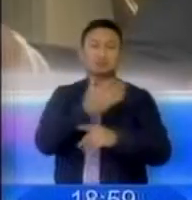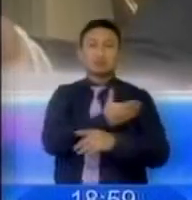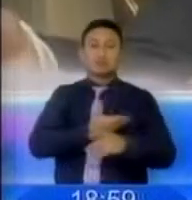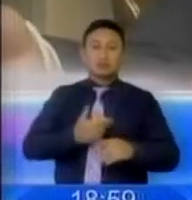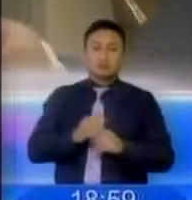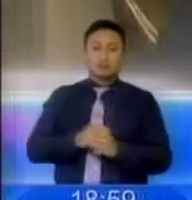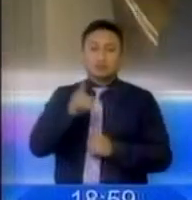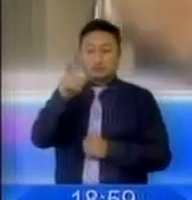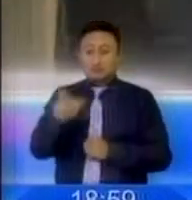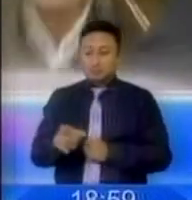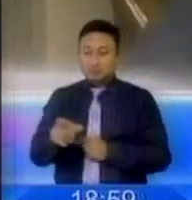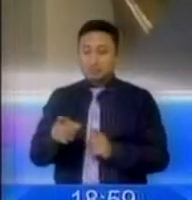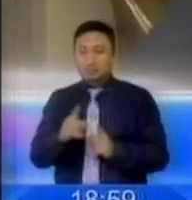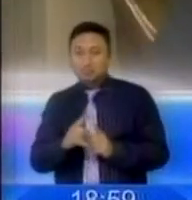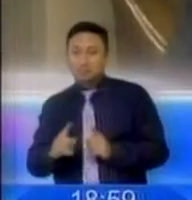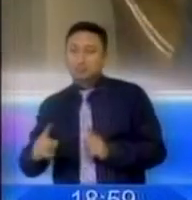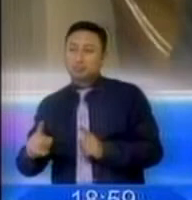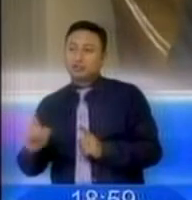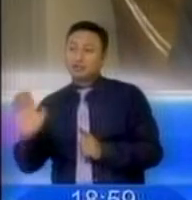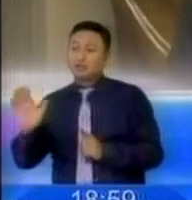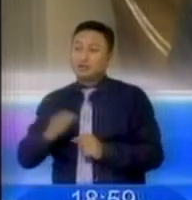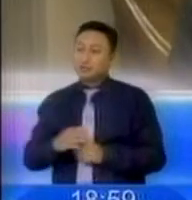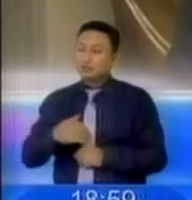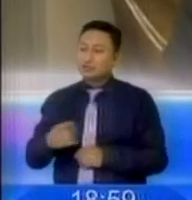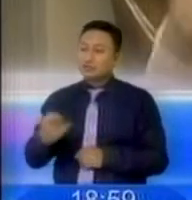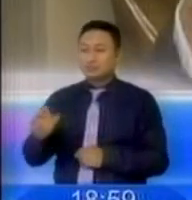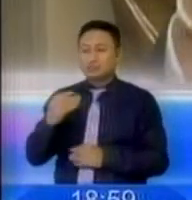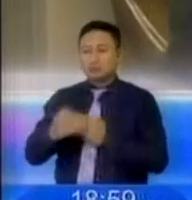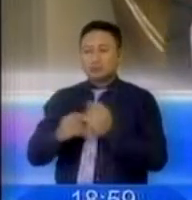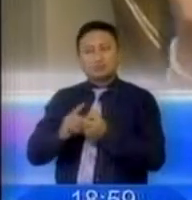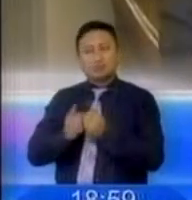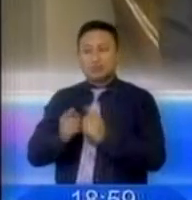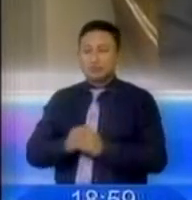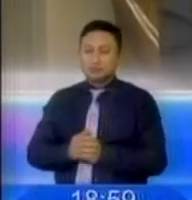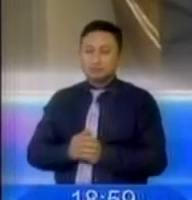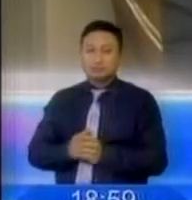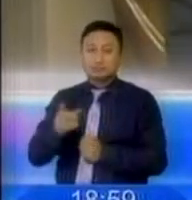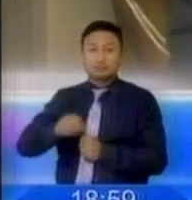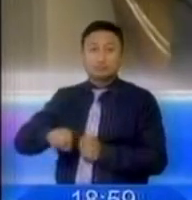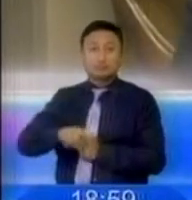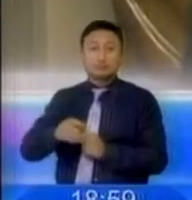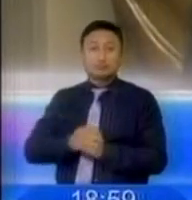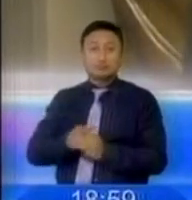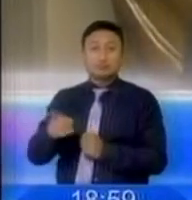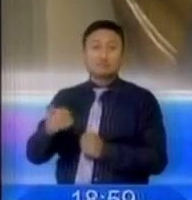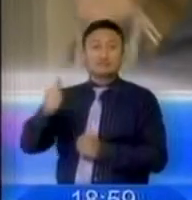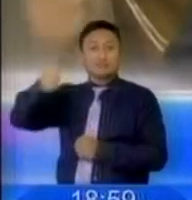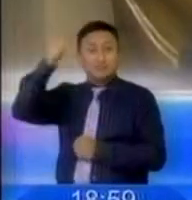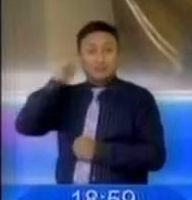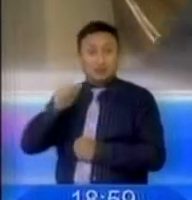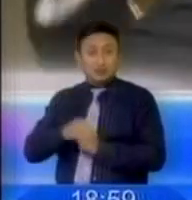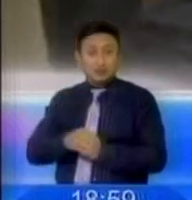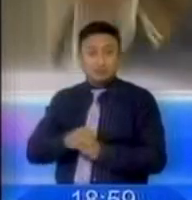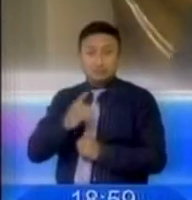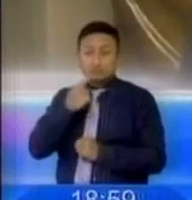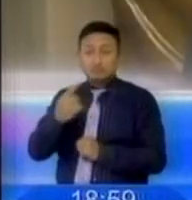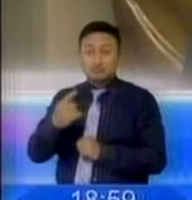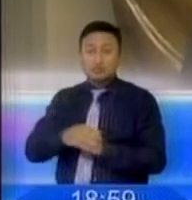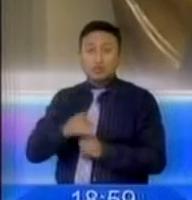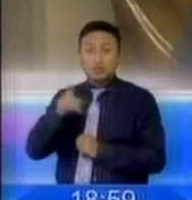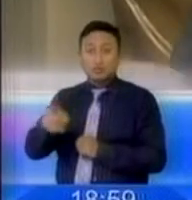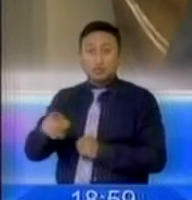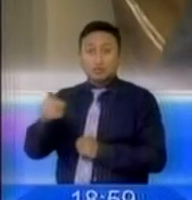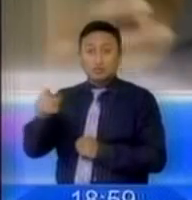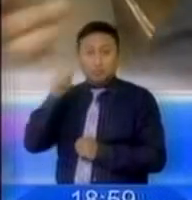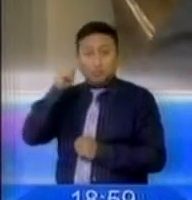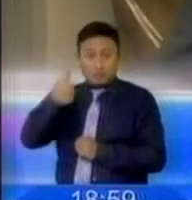se contactan con él y le insinúan que cambie el proceso. Y sobre todo, la insinuación que le hacen ayer, que le digan que mienta,